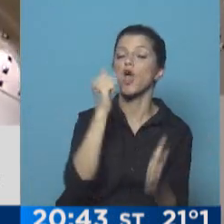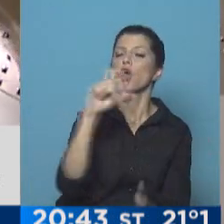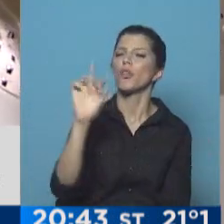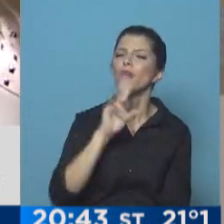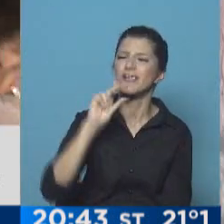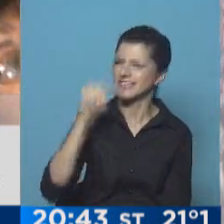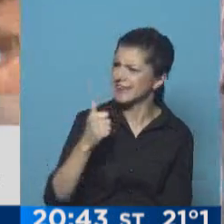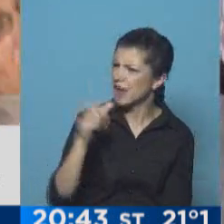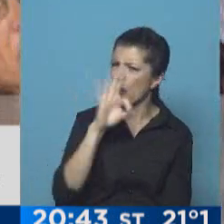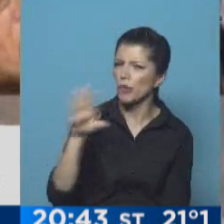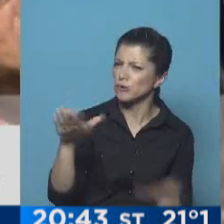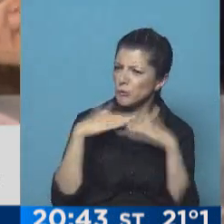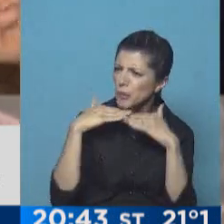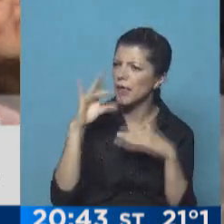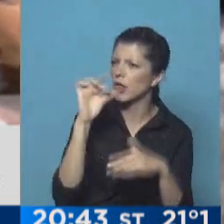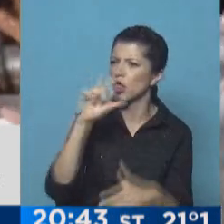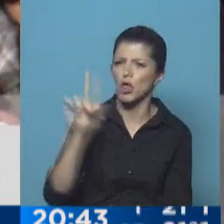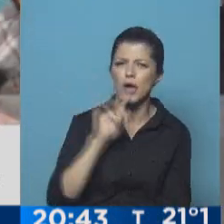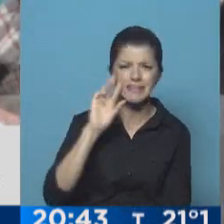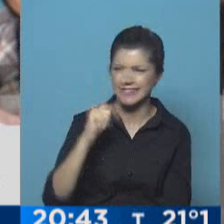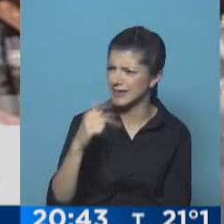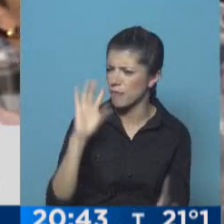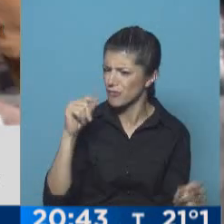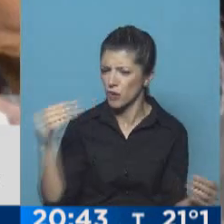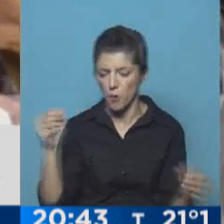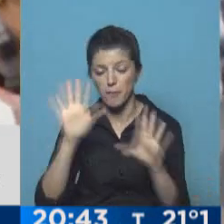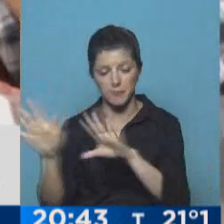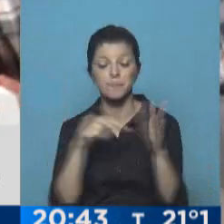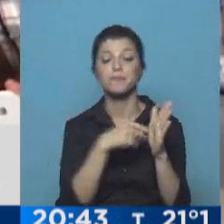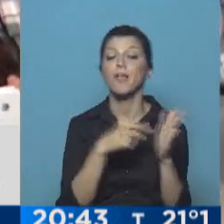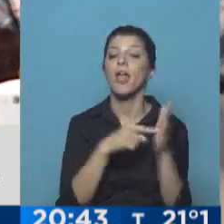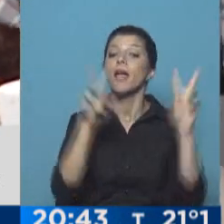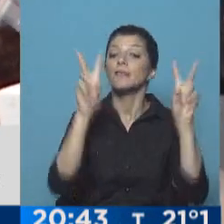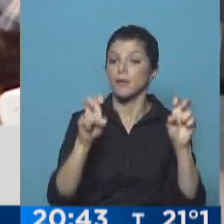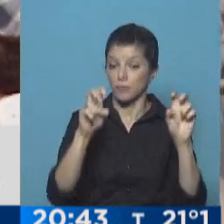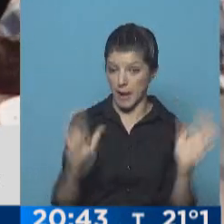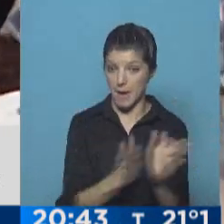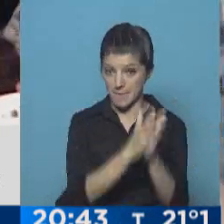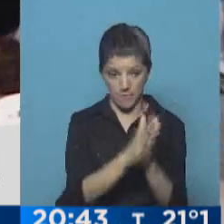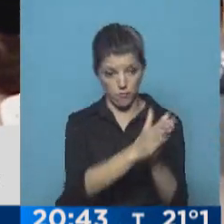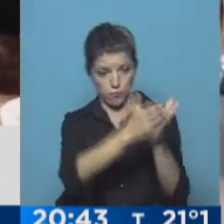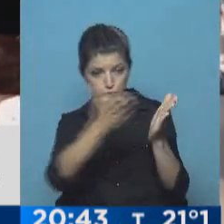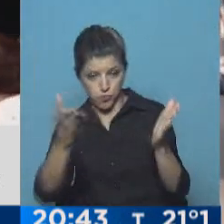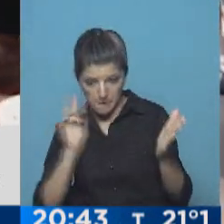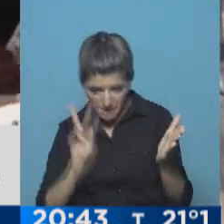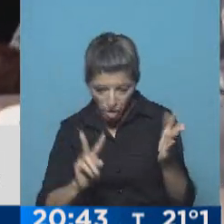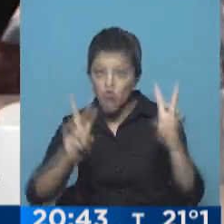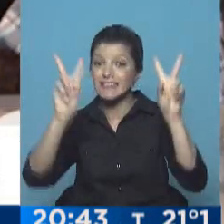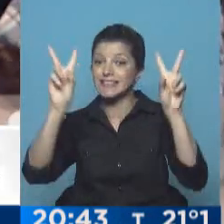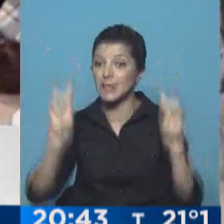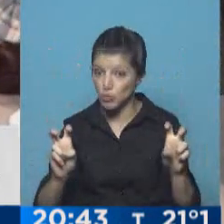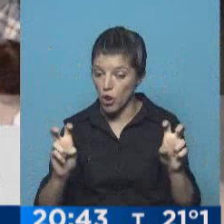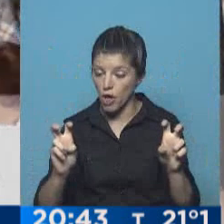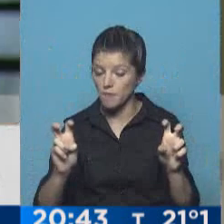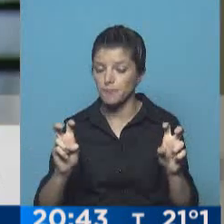Tribuna de doctrina no sé cómo es eso y decía en primera página que íbamos